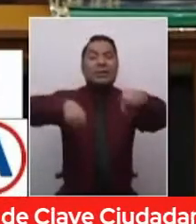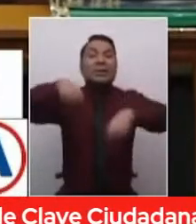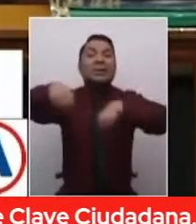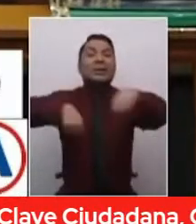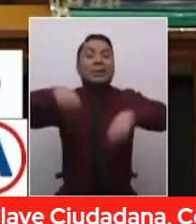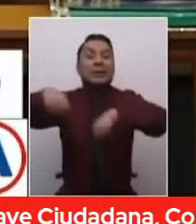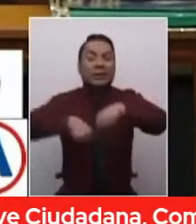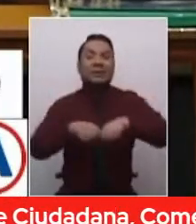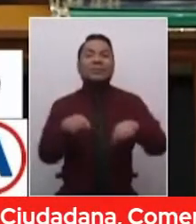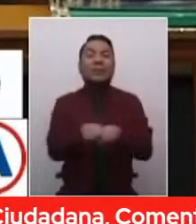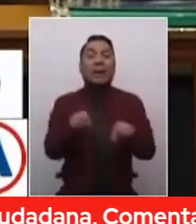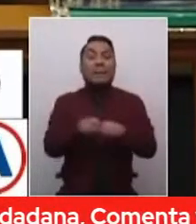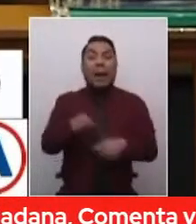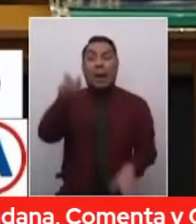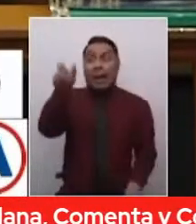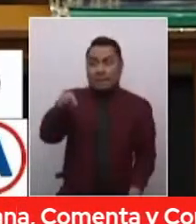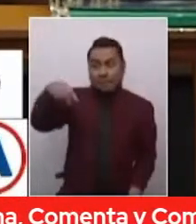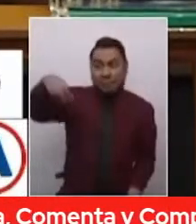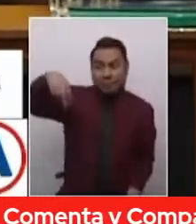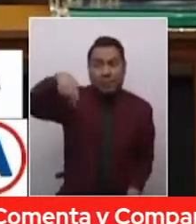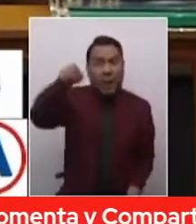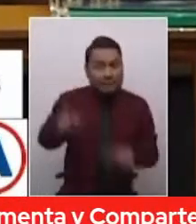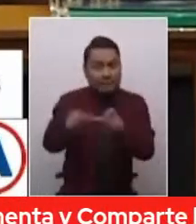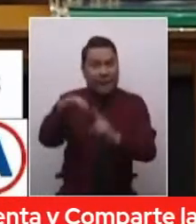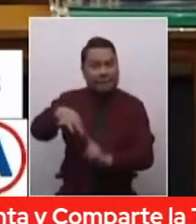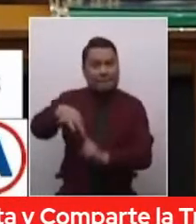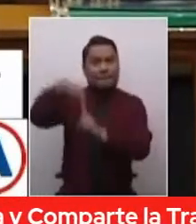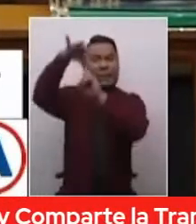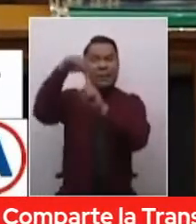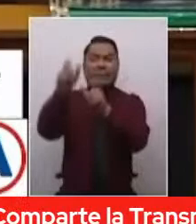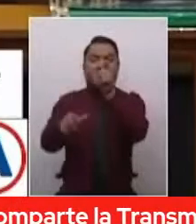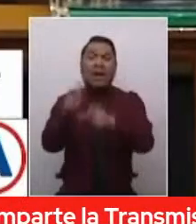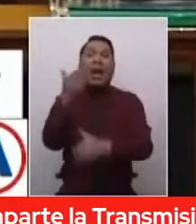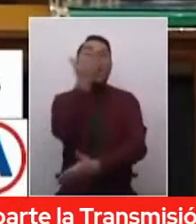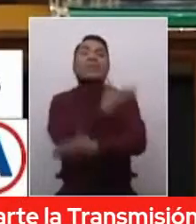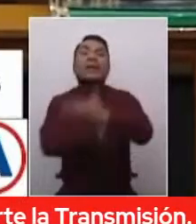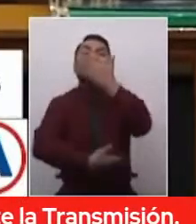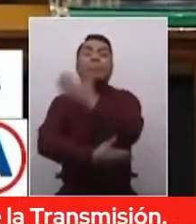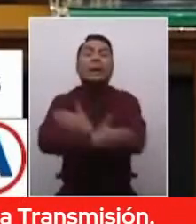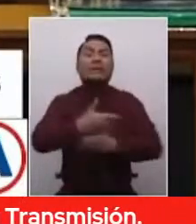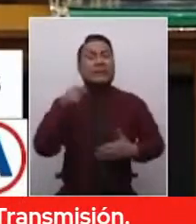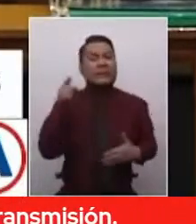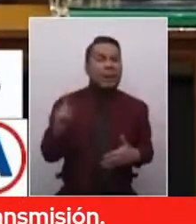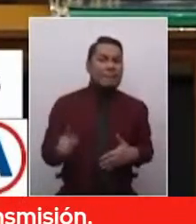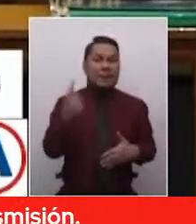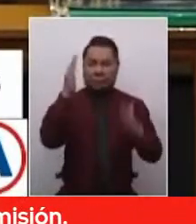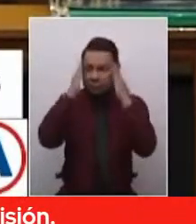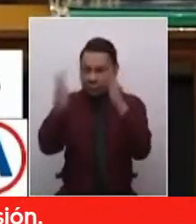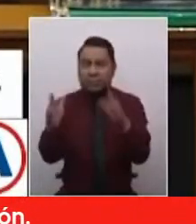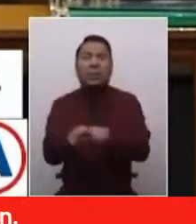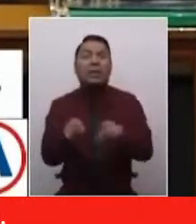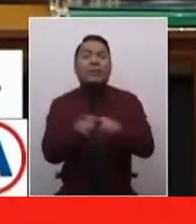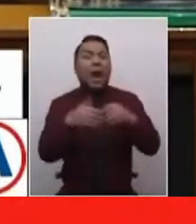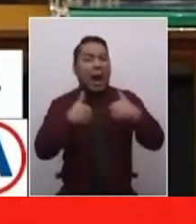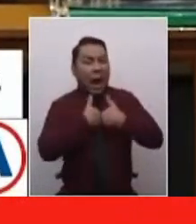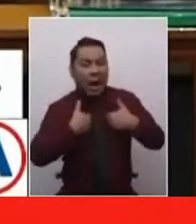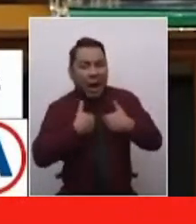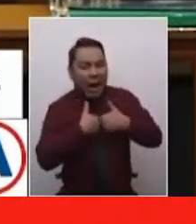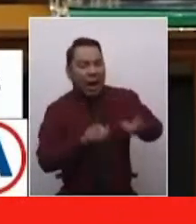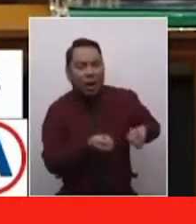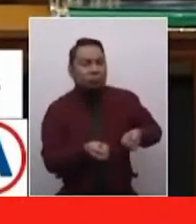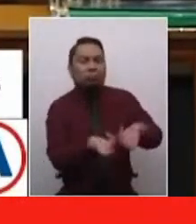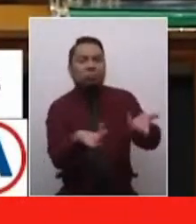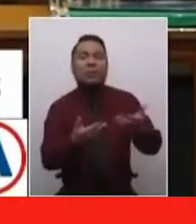y al peatón, darle prioridad a las personas discapacitadas, a nuestras mascotas también, cómo no. Vamos a